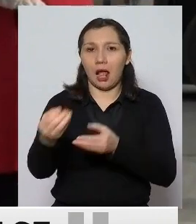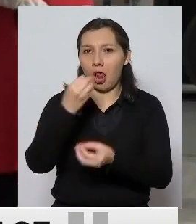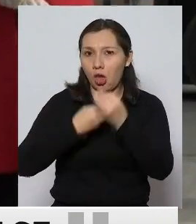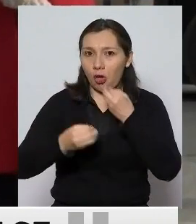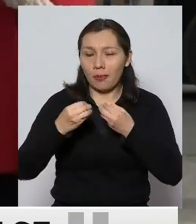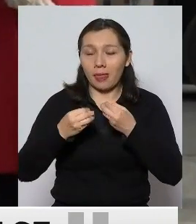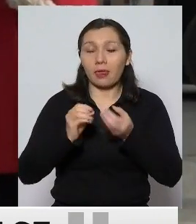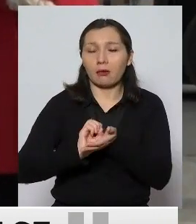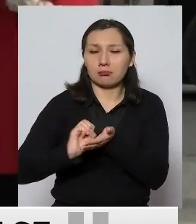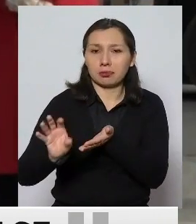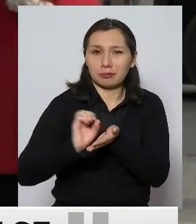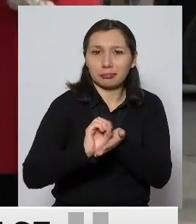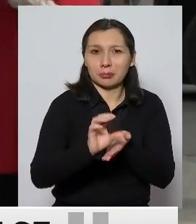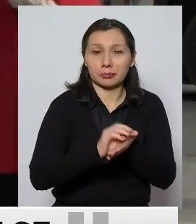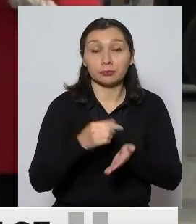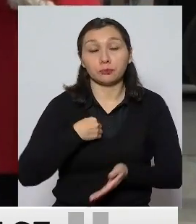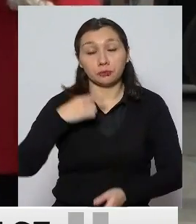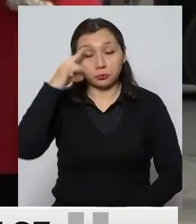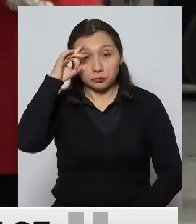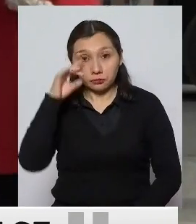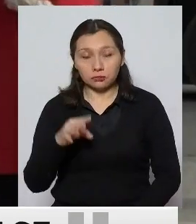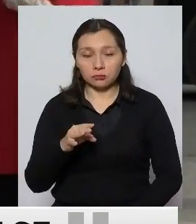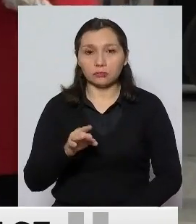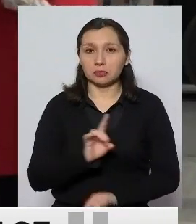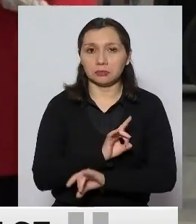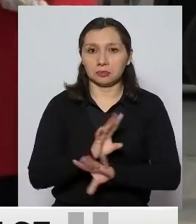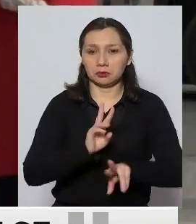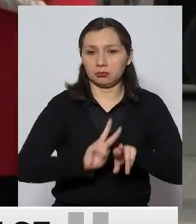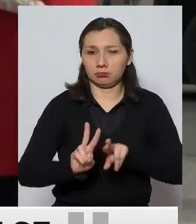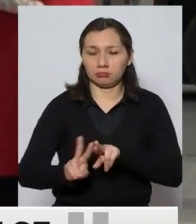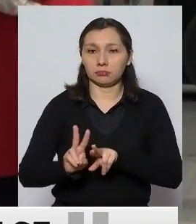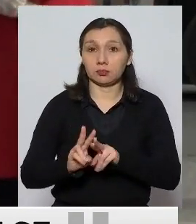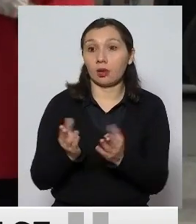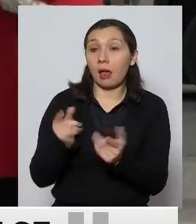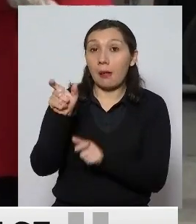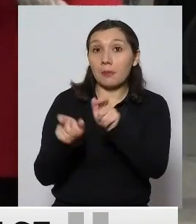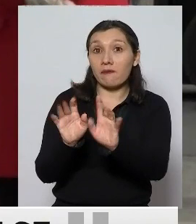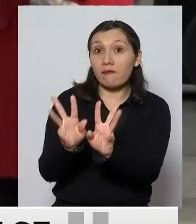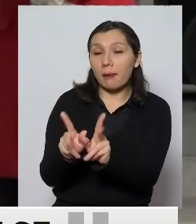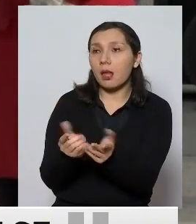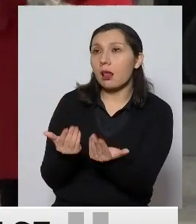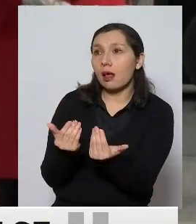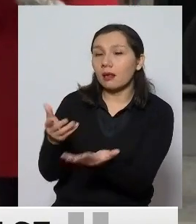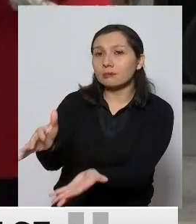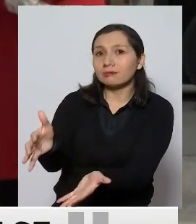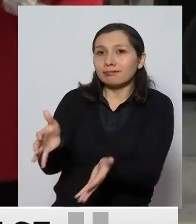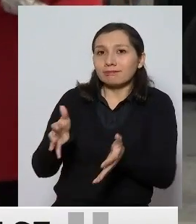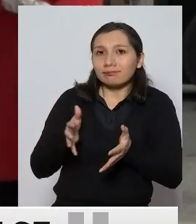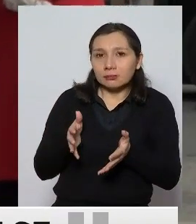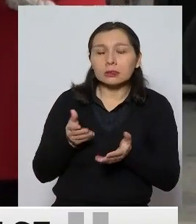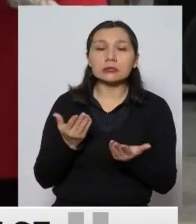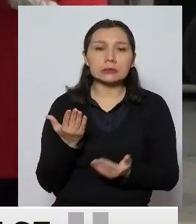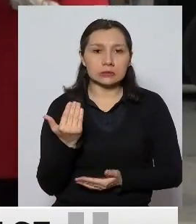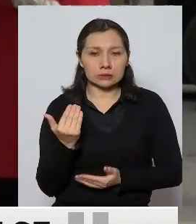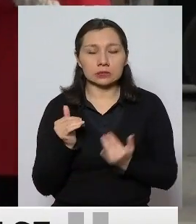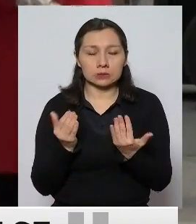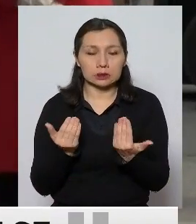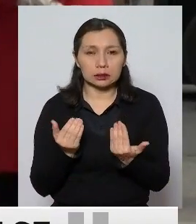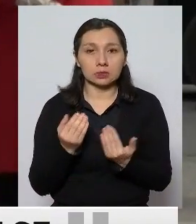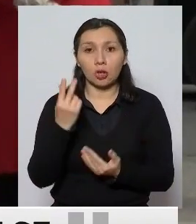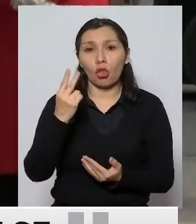alimentos que yo sé están siendo esperadas porque son necesarias